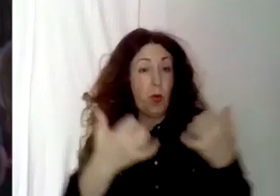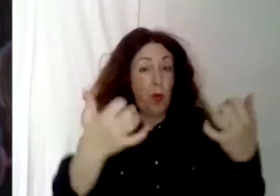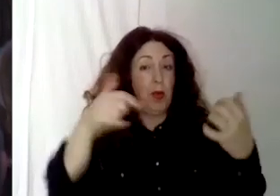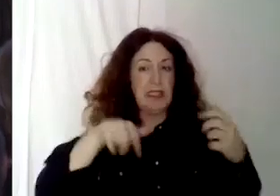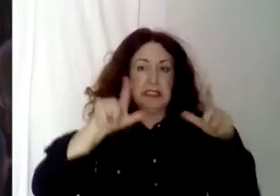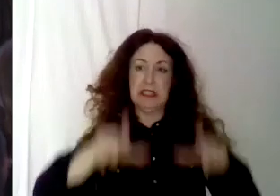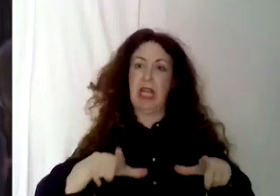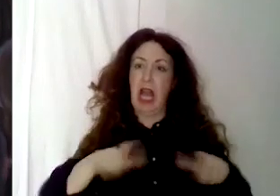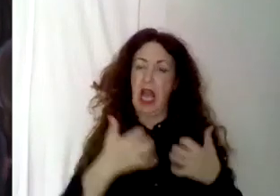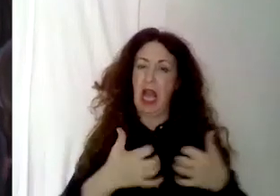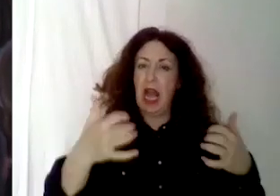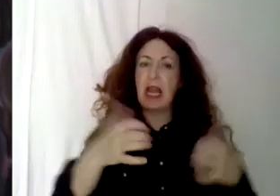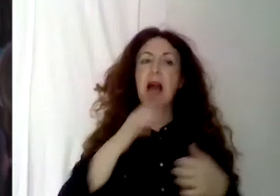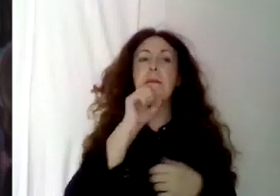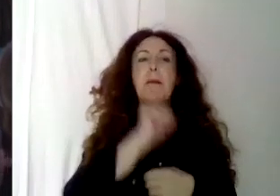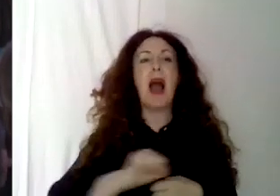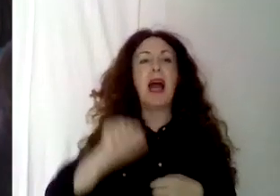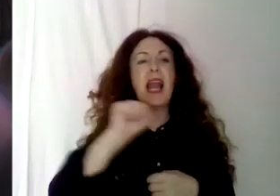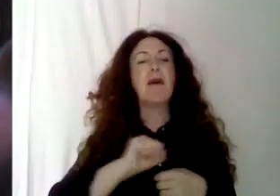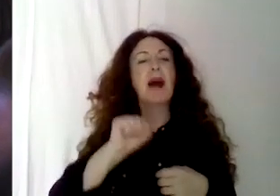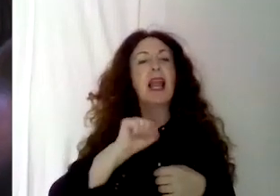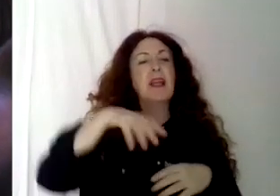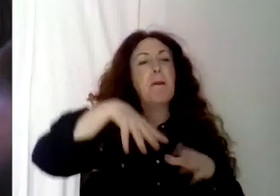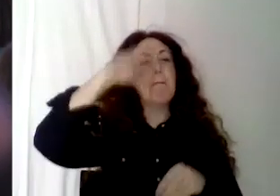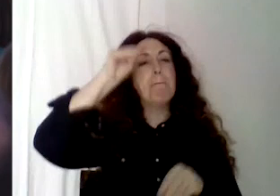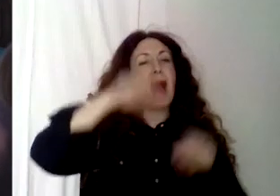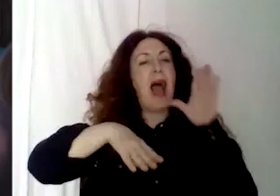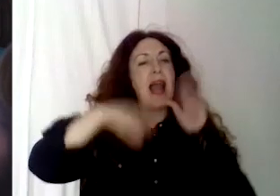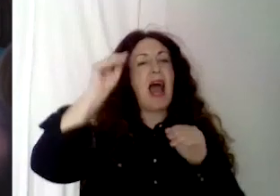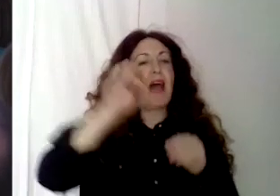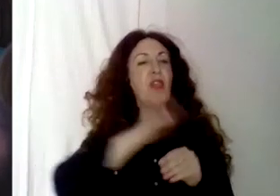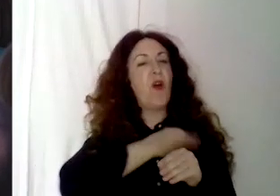sala del Palacio de las Alhajas en Madrid, que